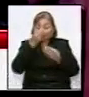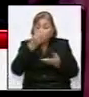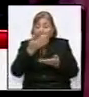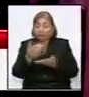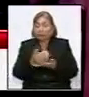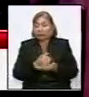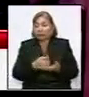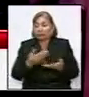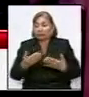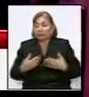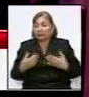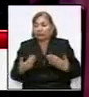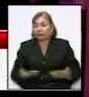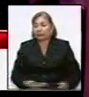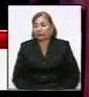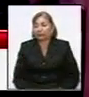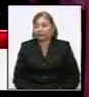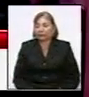nada cómo se puede votar